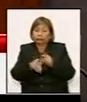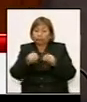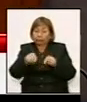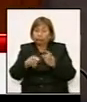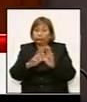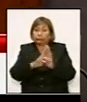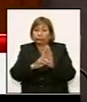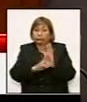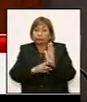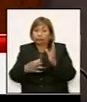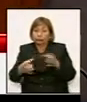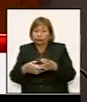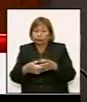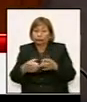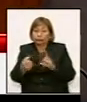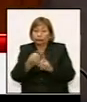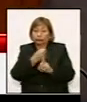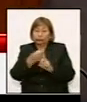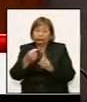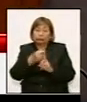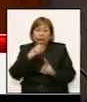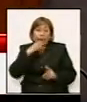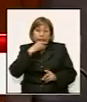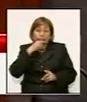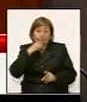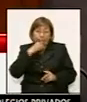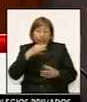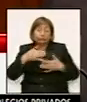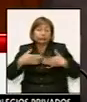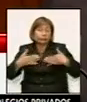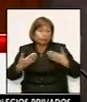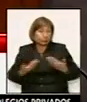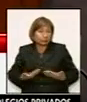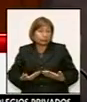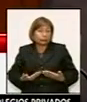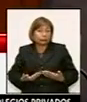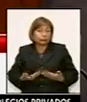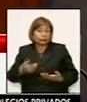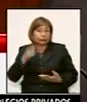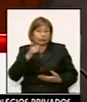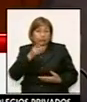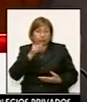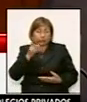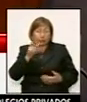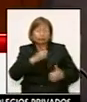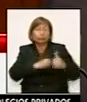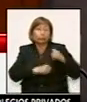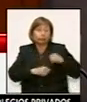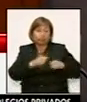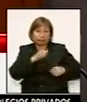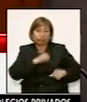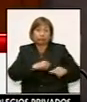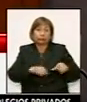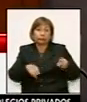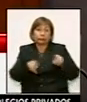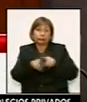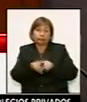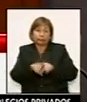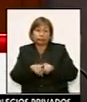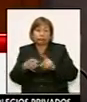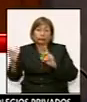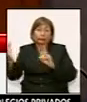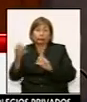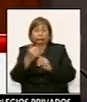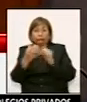registro de violencia contra las mujeres pueda aparecer aquella que sufren como detención, como